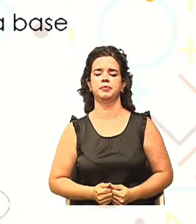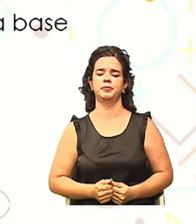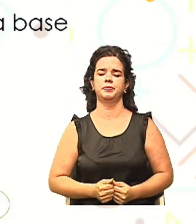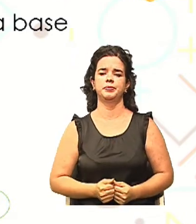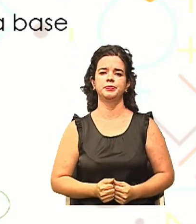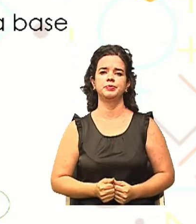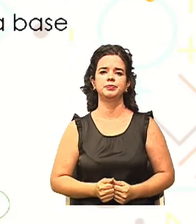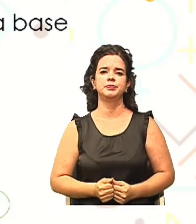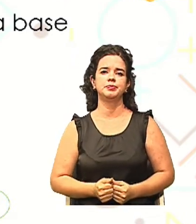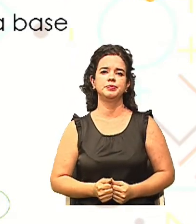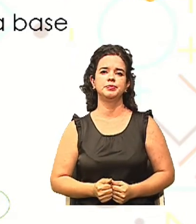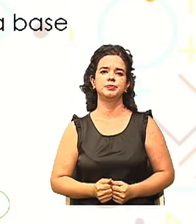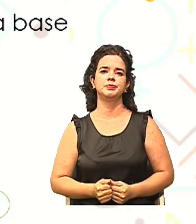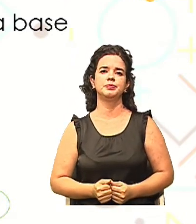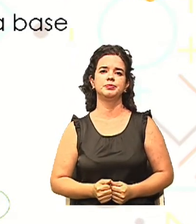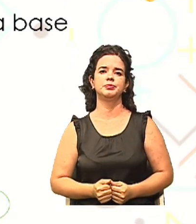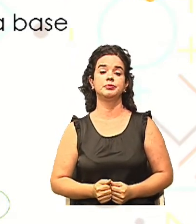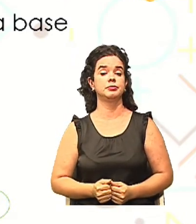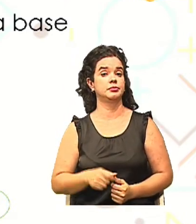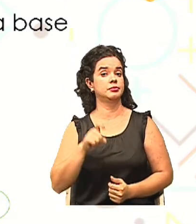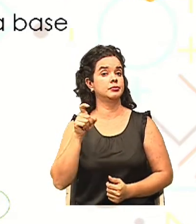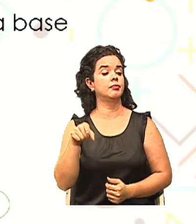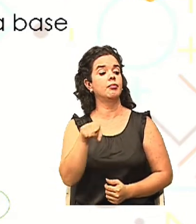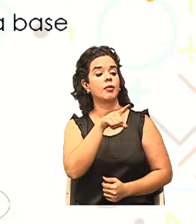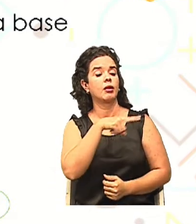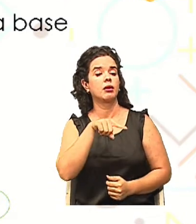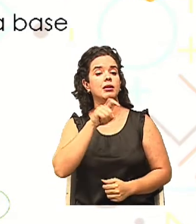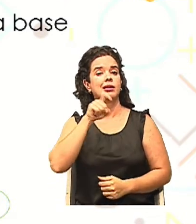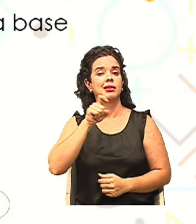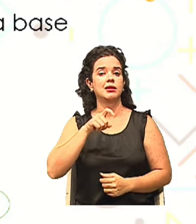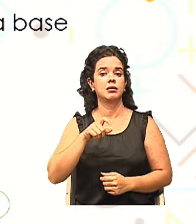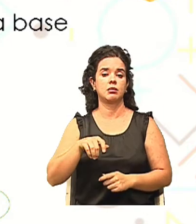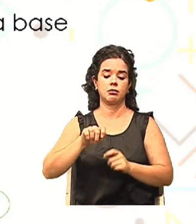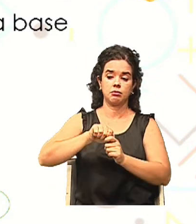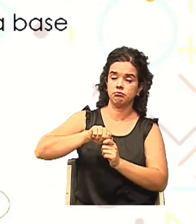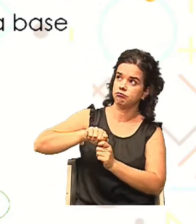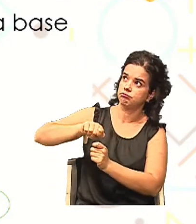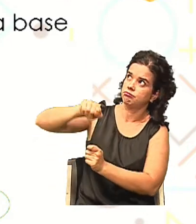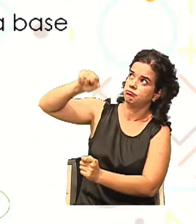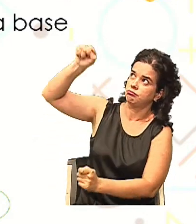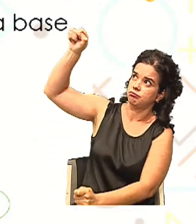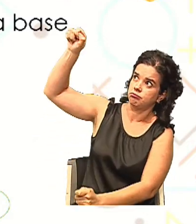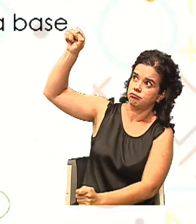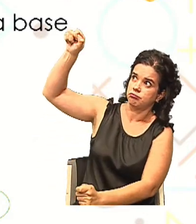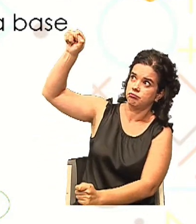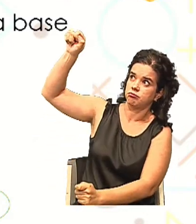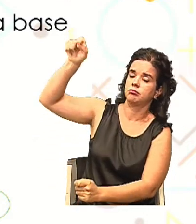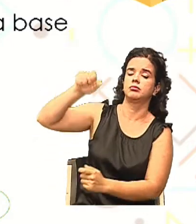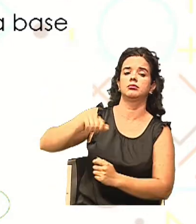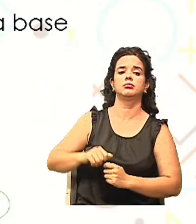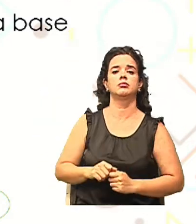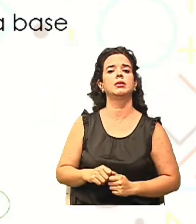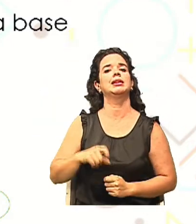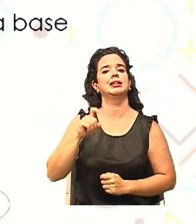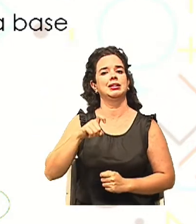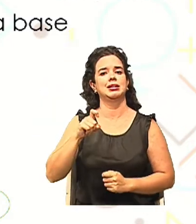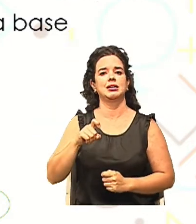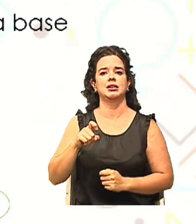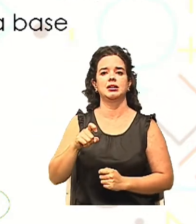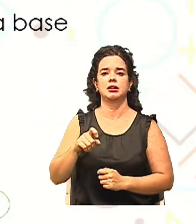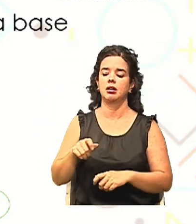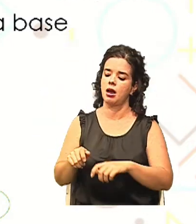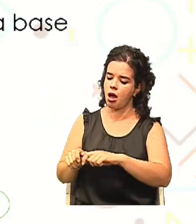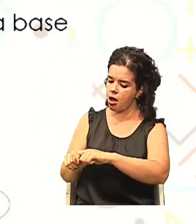profesora. Ellos debieron medir la altura y obtener la mitad